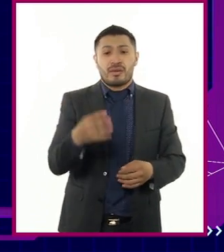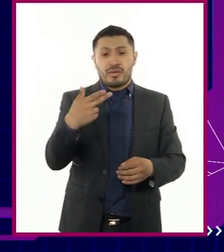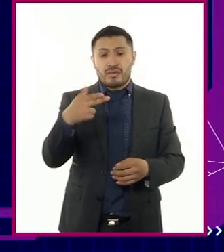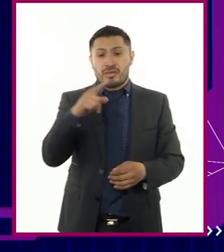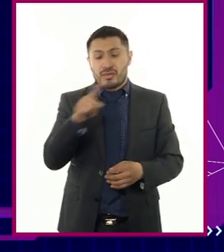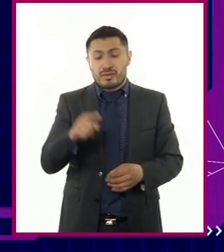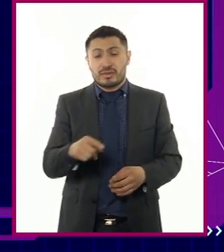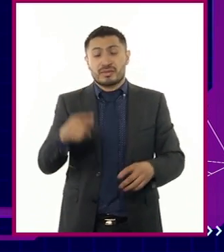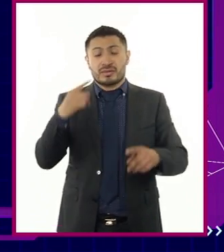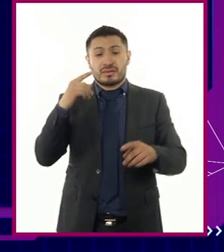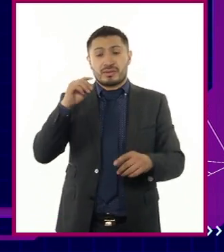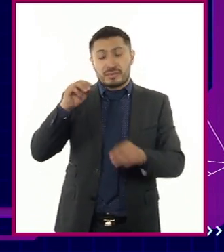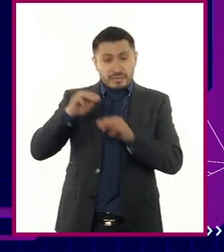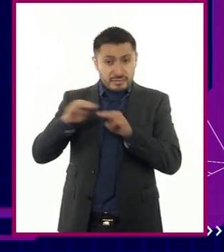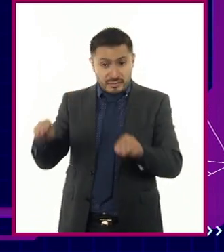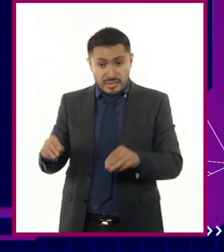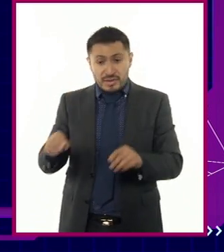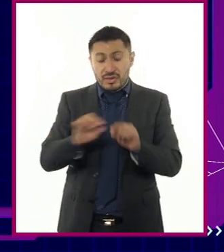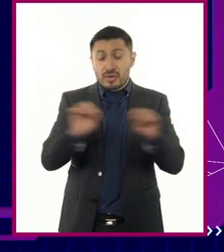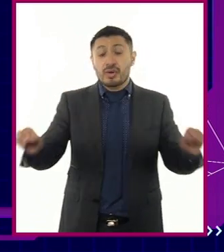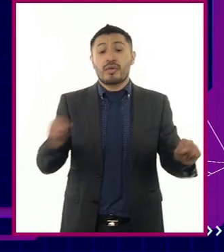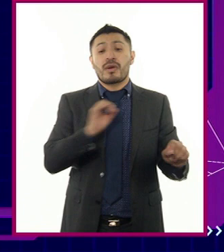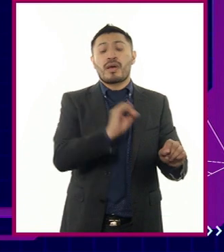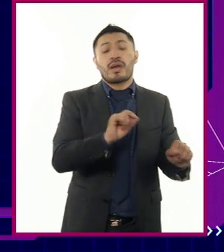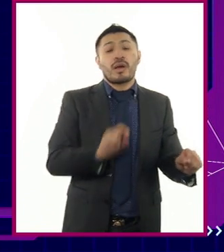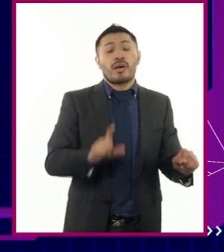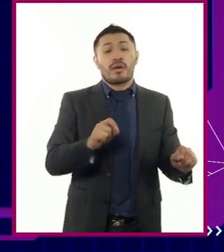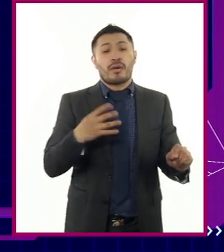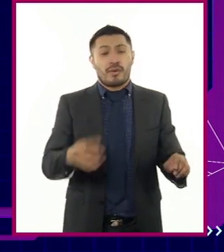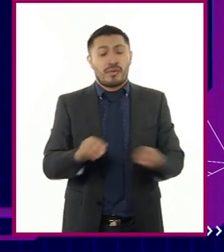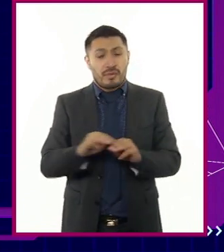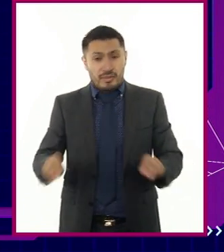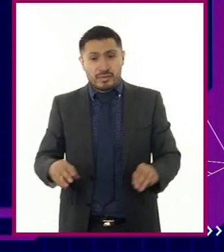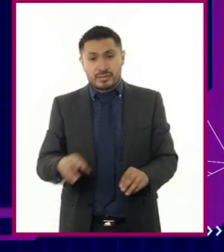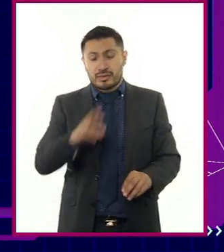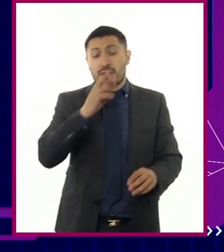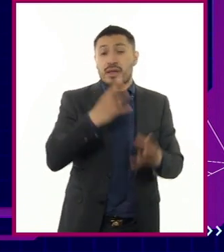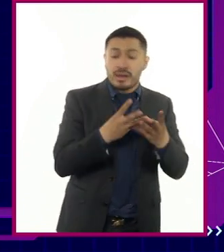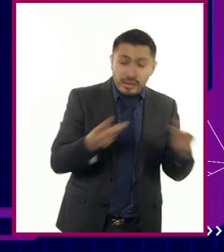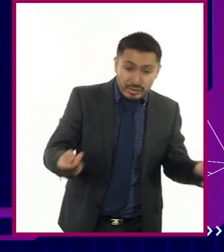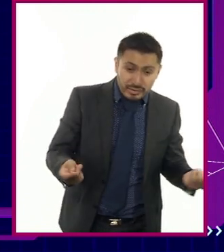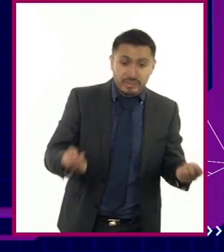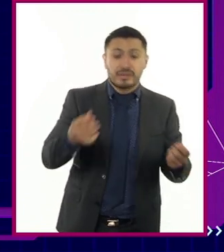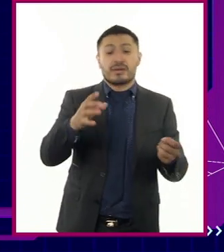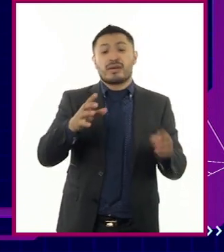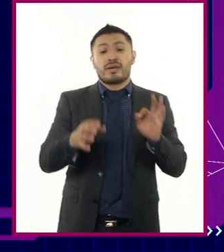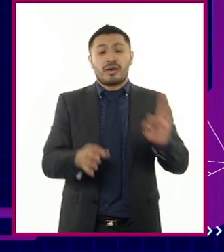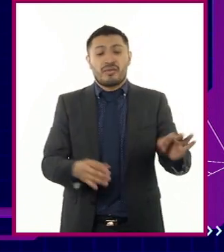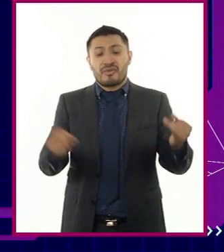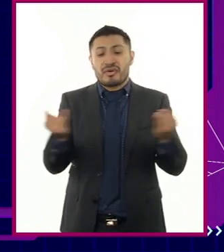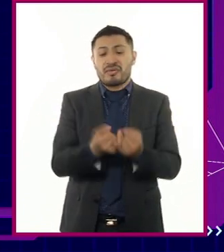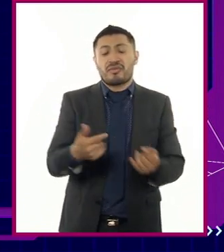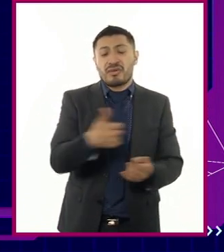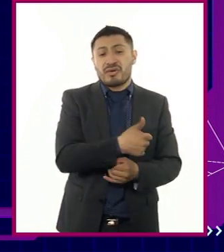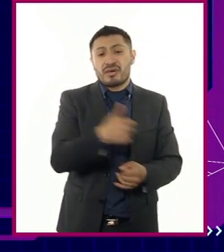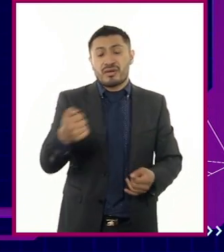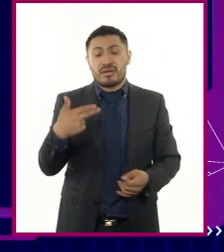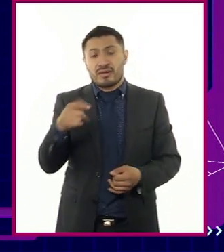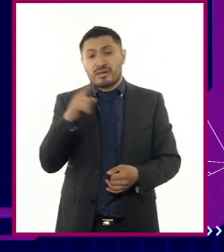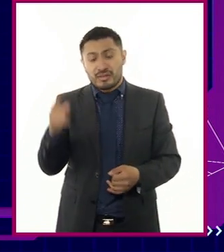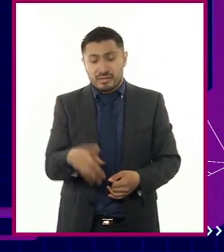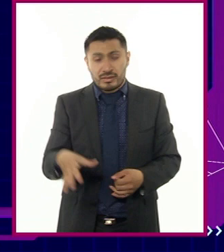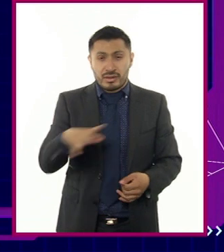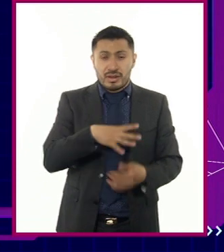entre 0.24 metros. Se resuelve la división y el cociente es igual a 600. Se realiza el